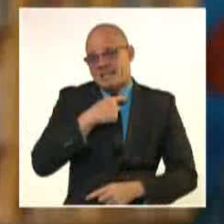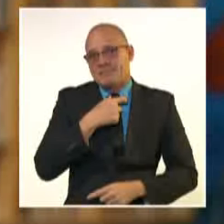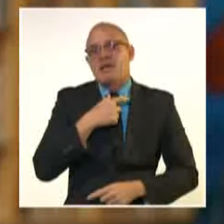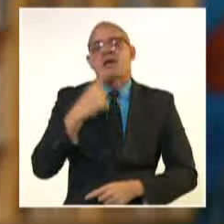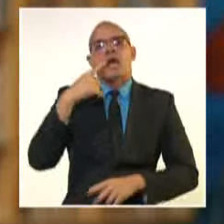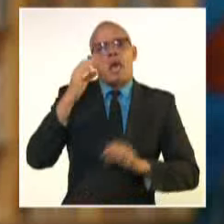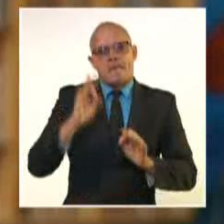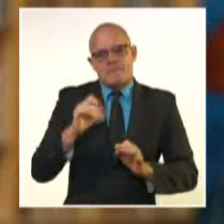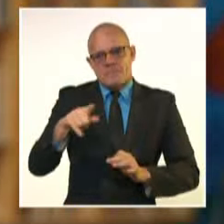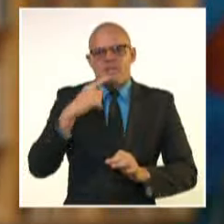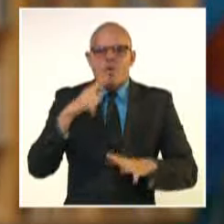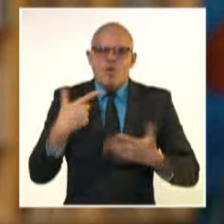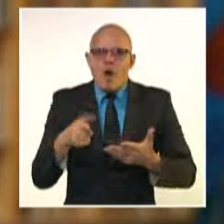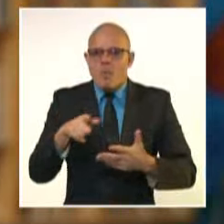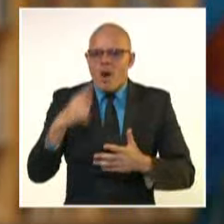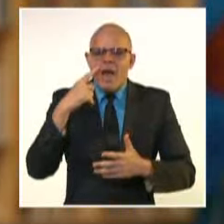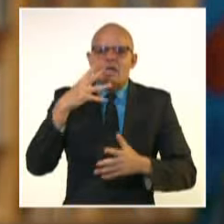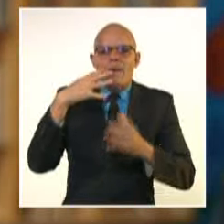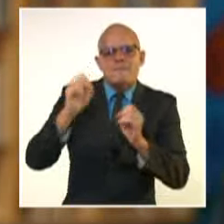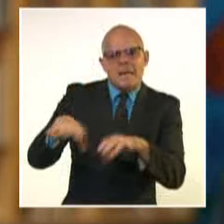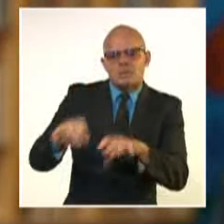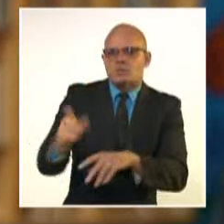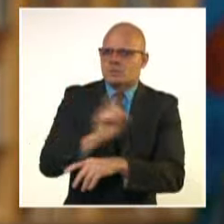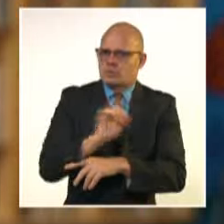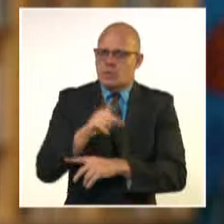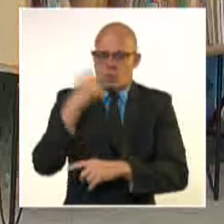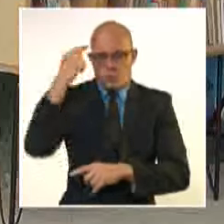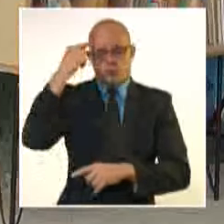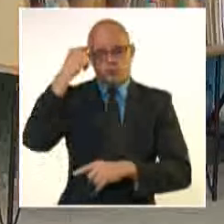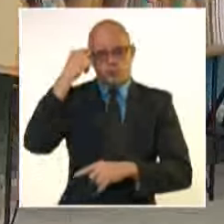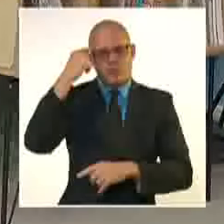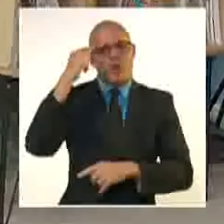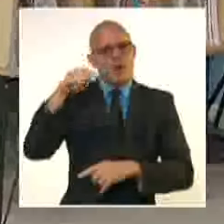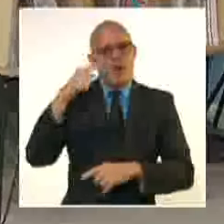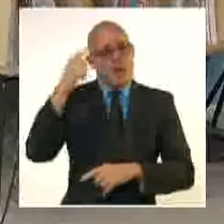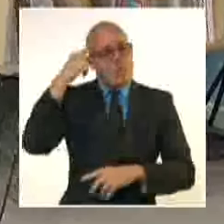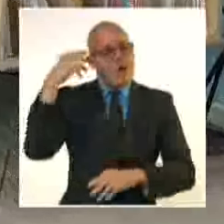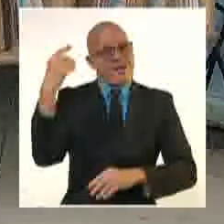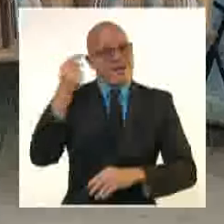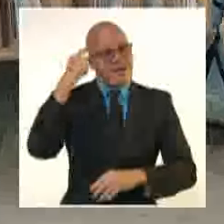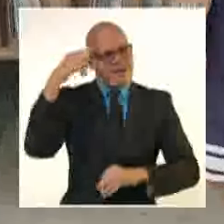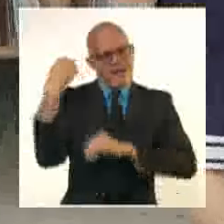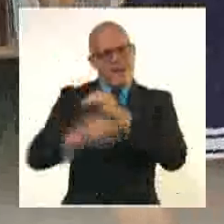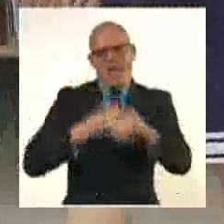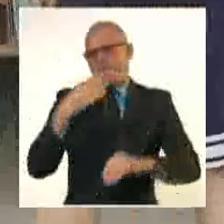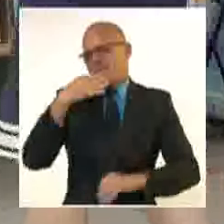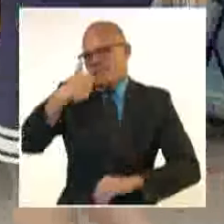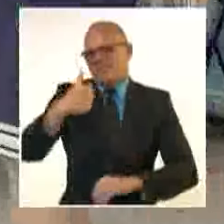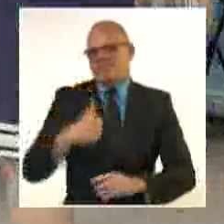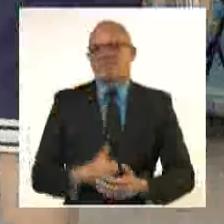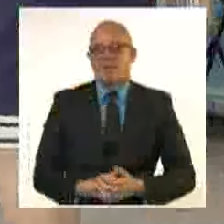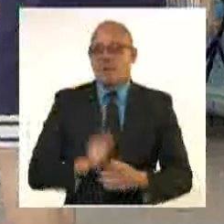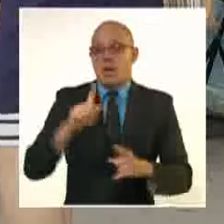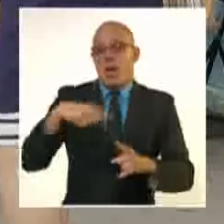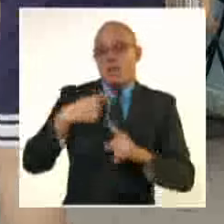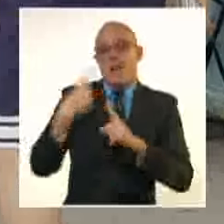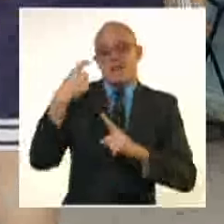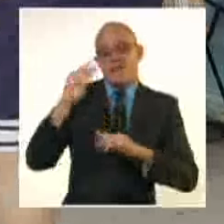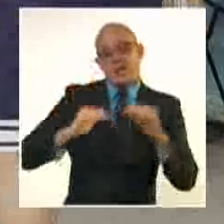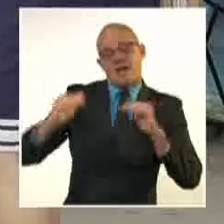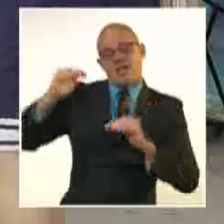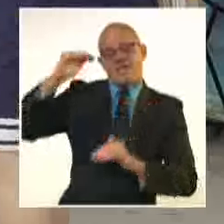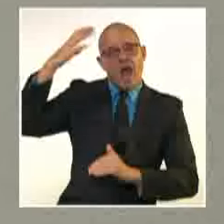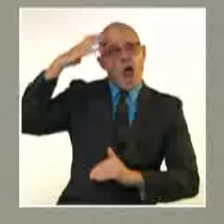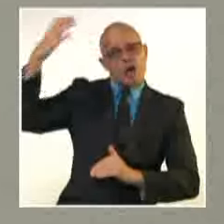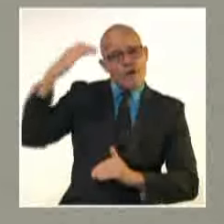de los desechos requiere un cambio de mentalidad y justamente acciones a muchos niveles. Nosotros en la mina trabajamos